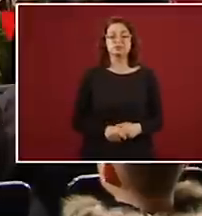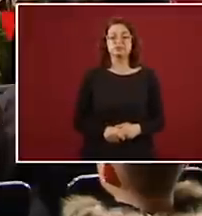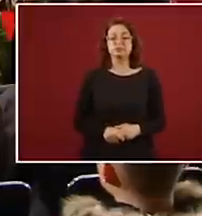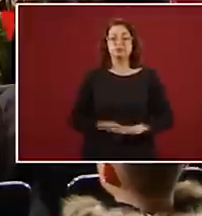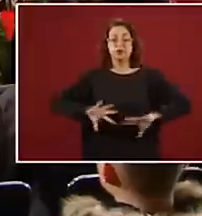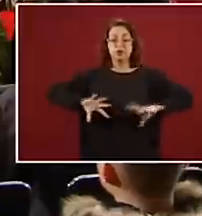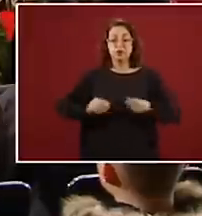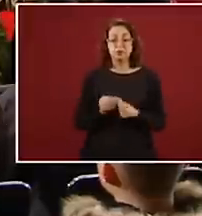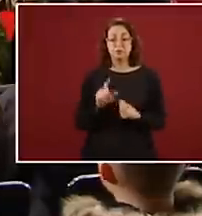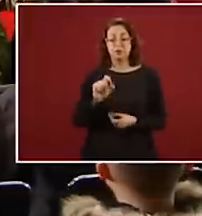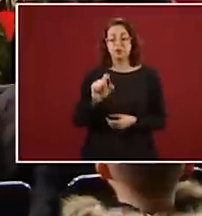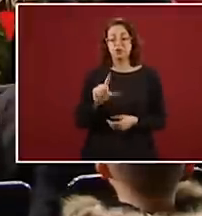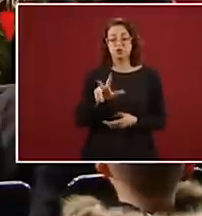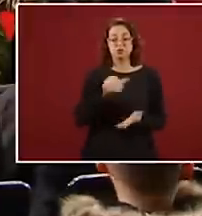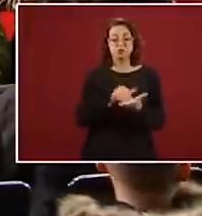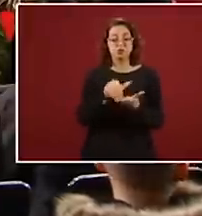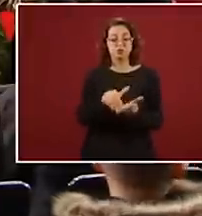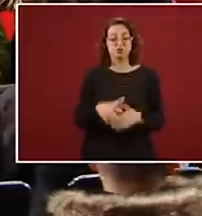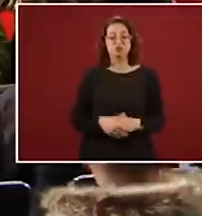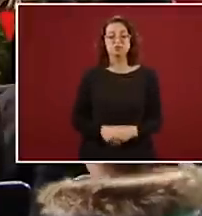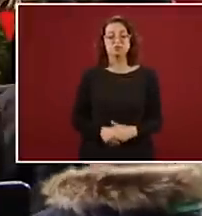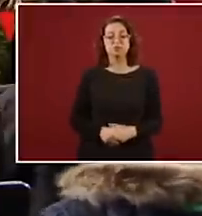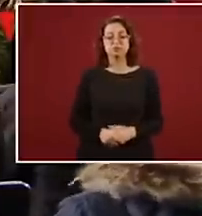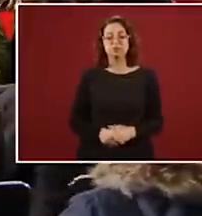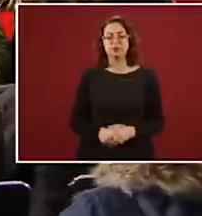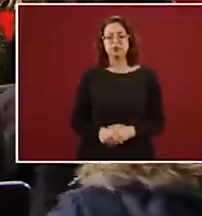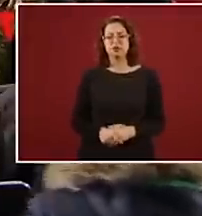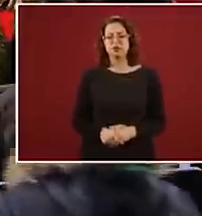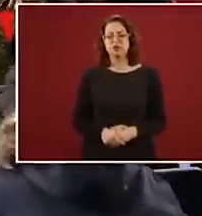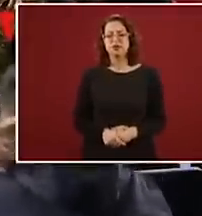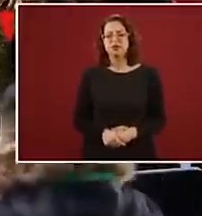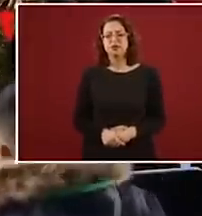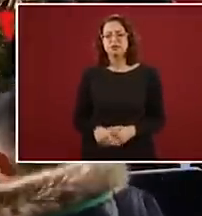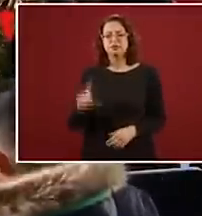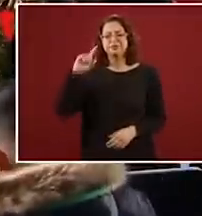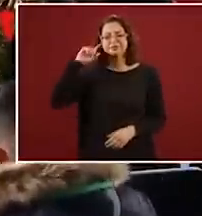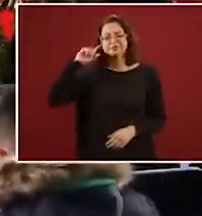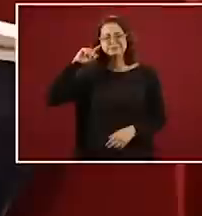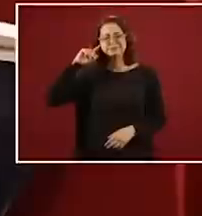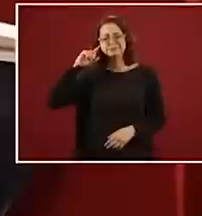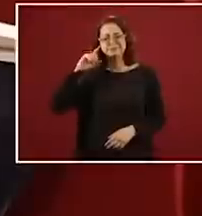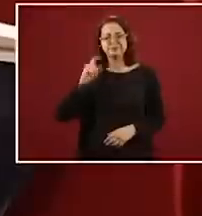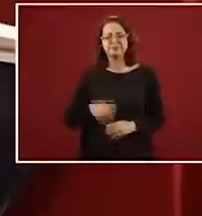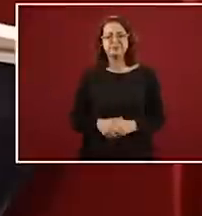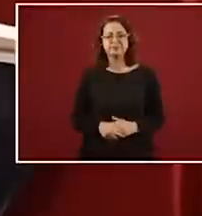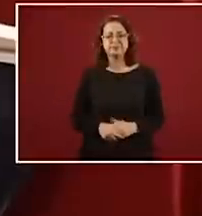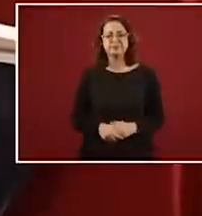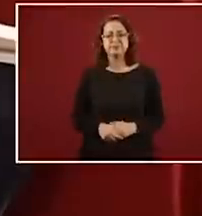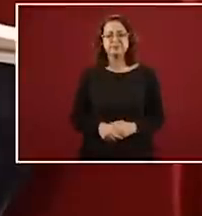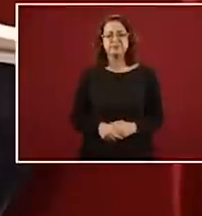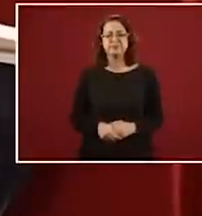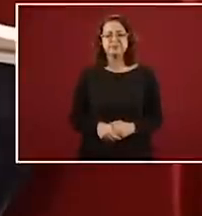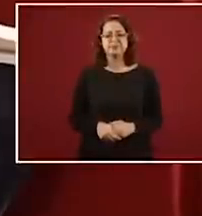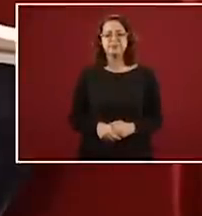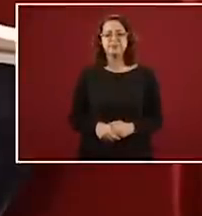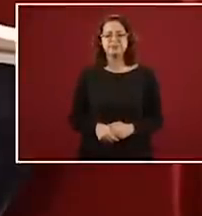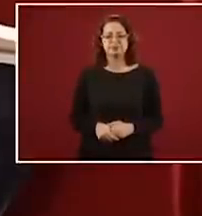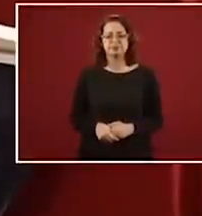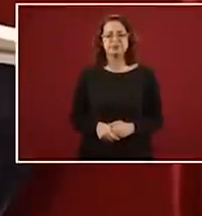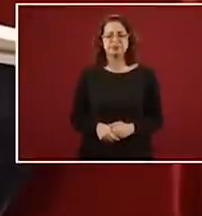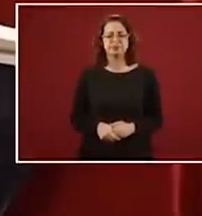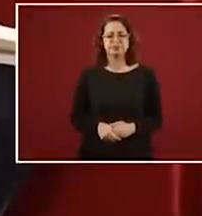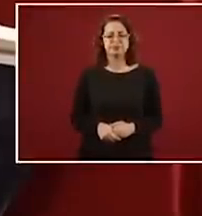mantenimiento mayor, sí tendría que trasladarse a los Estados Unidos. Ya para el mantenimiento mayor de la aeronave. Sí.